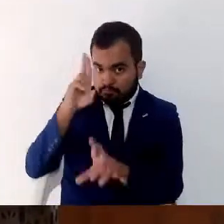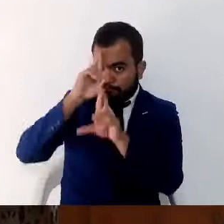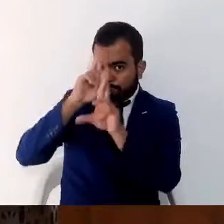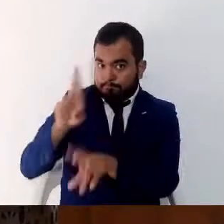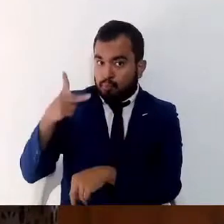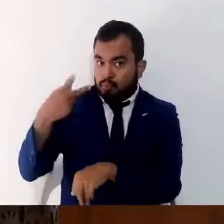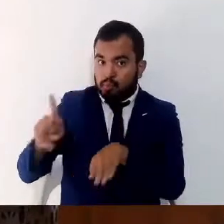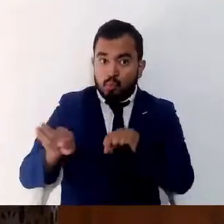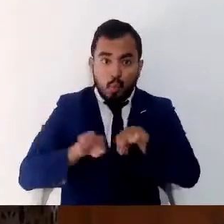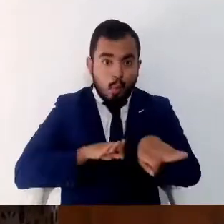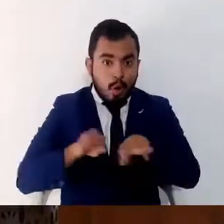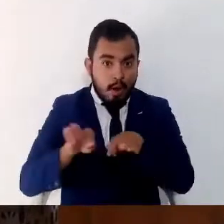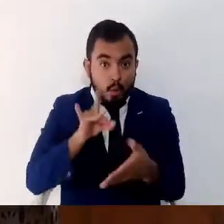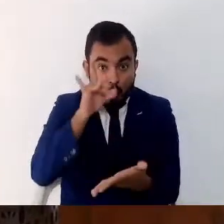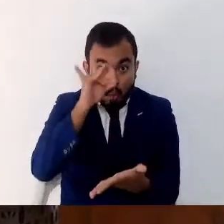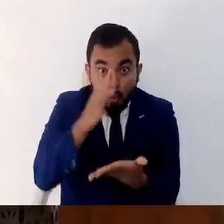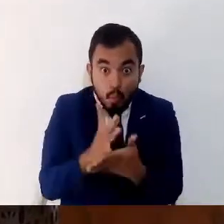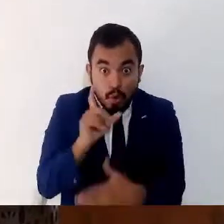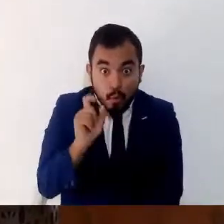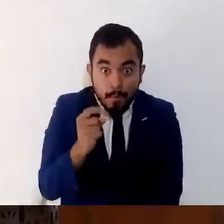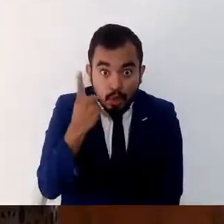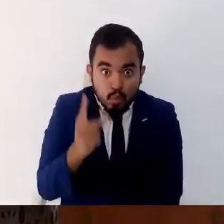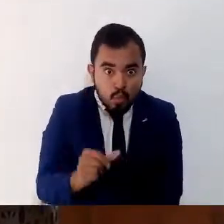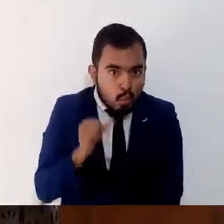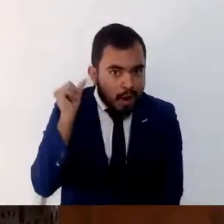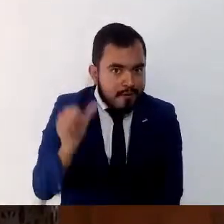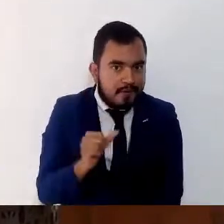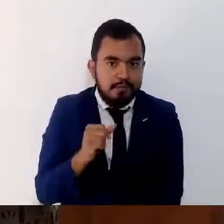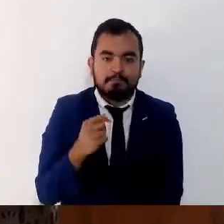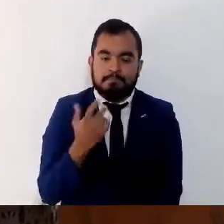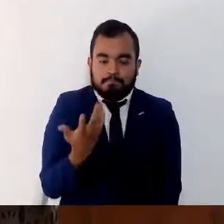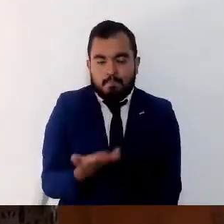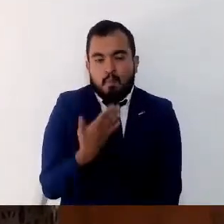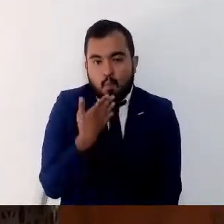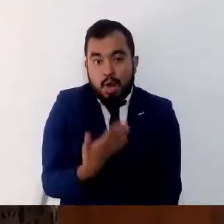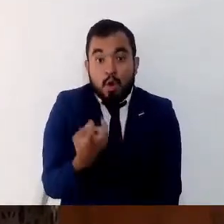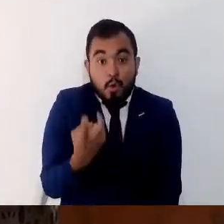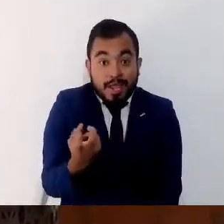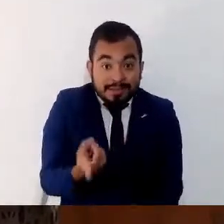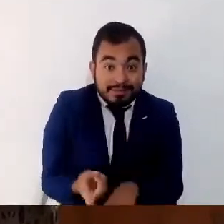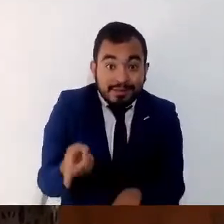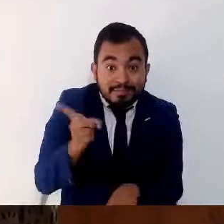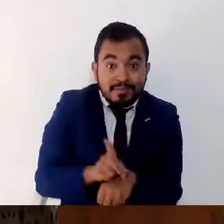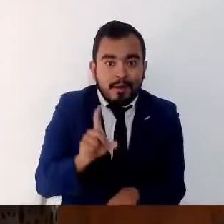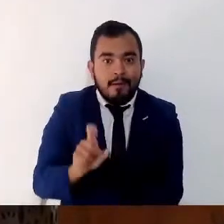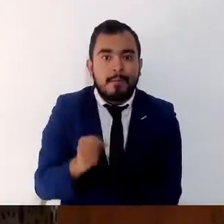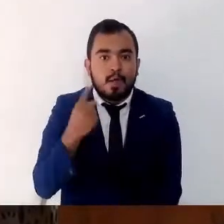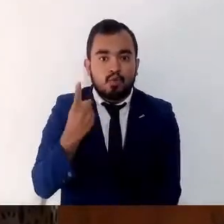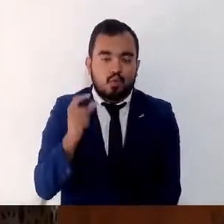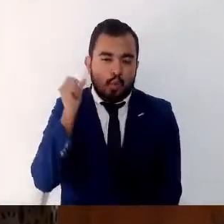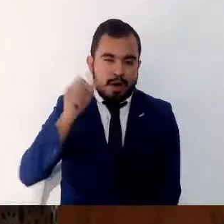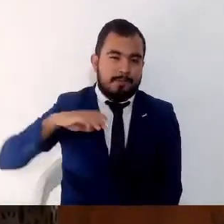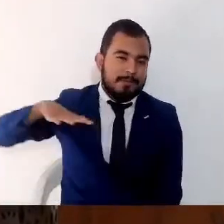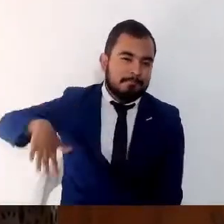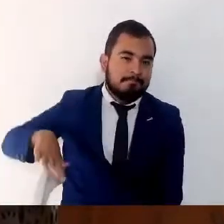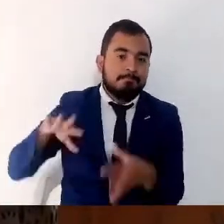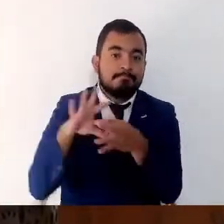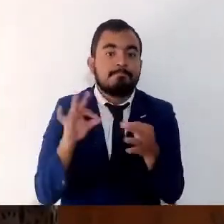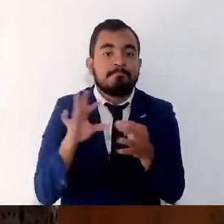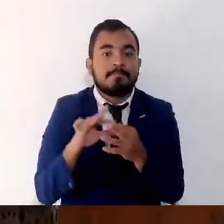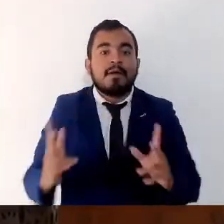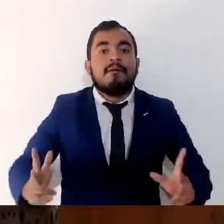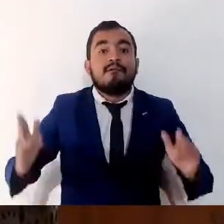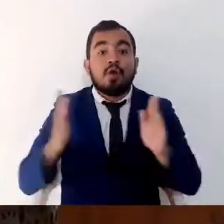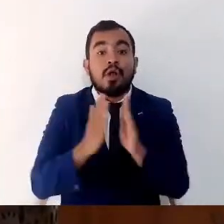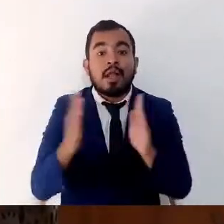solo el 21 de abril, este día, como comenté al principio, en donde mencioné la frase "honor